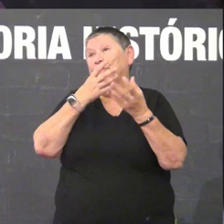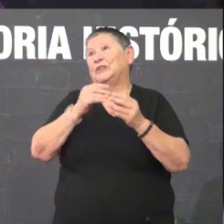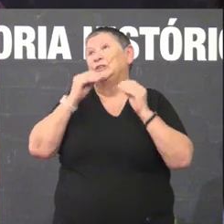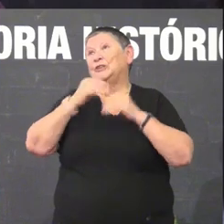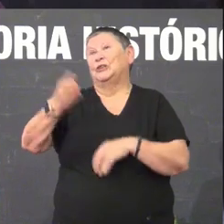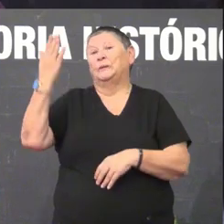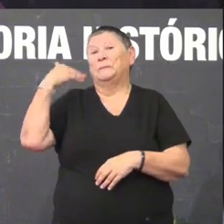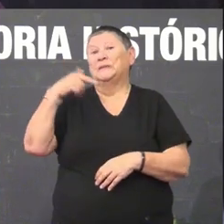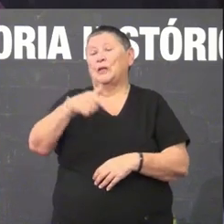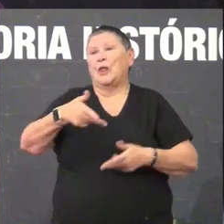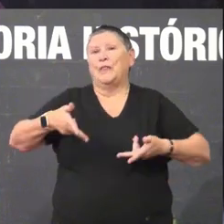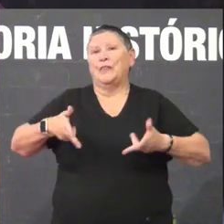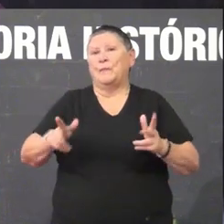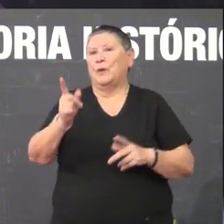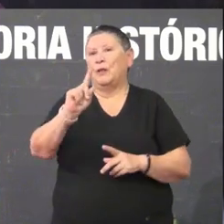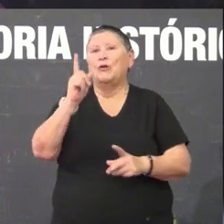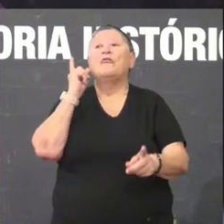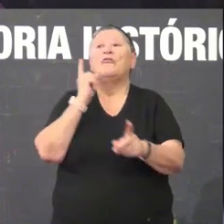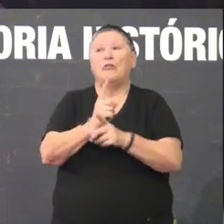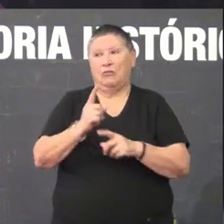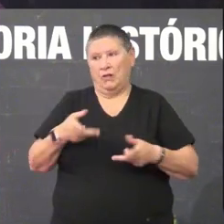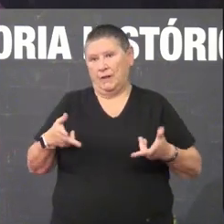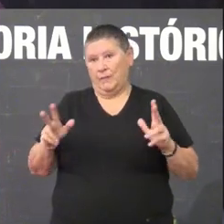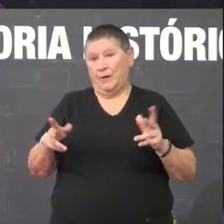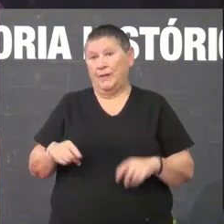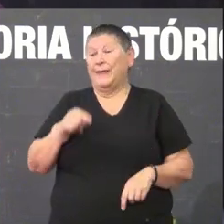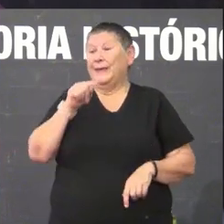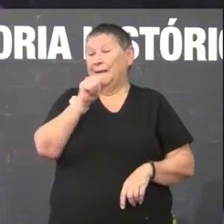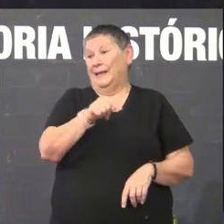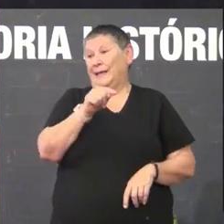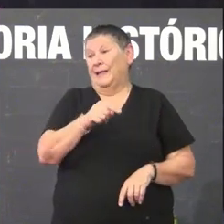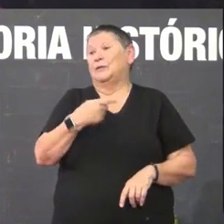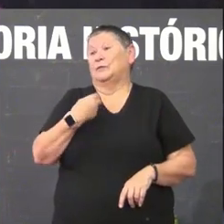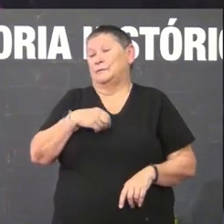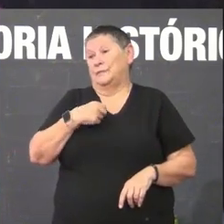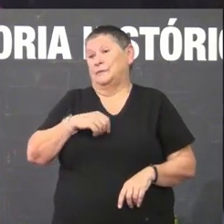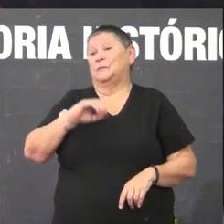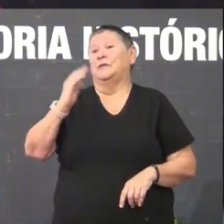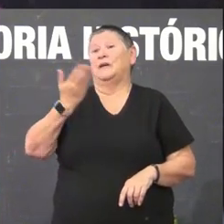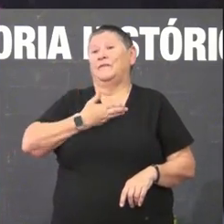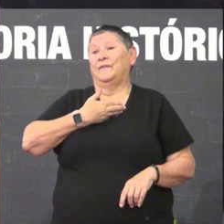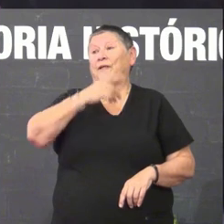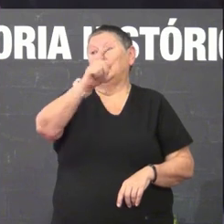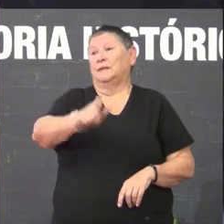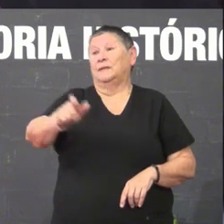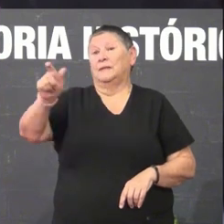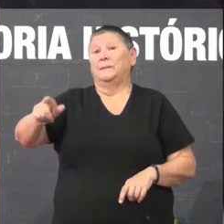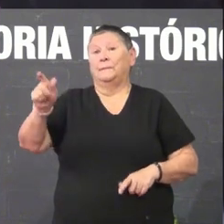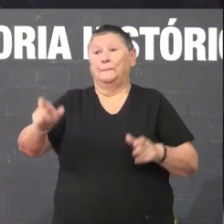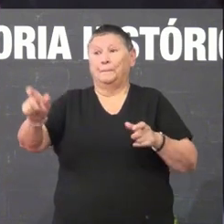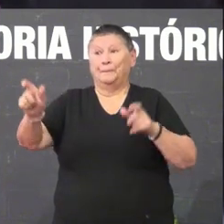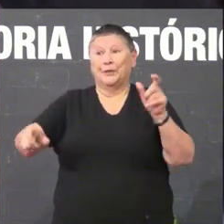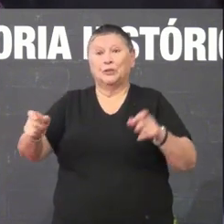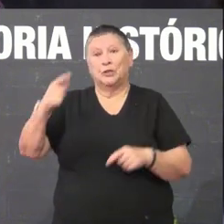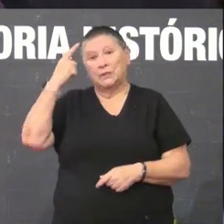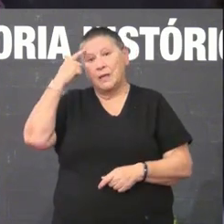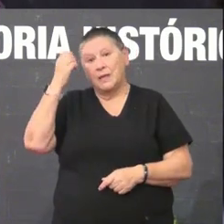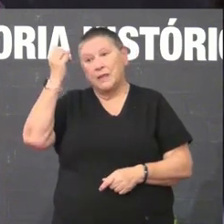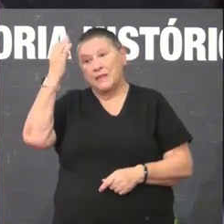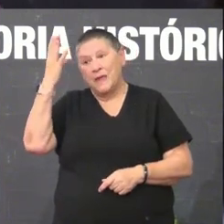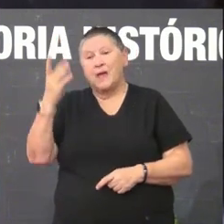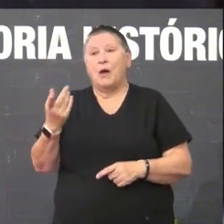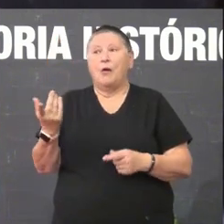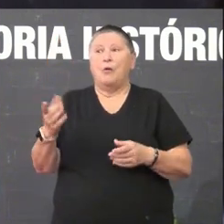y es lo que permite seguir estigmatizando a día de hoy determinadas ideas y determinadas opciones políticas